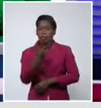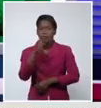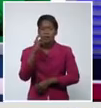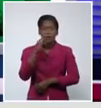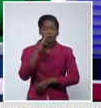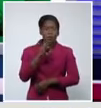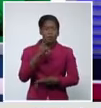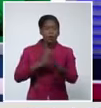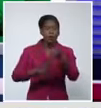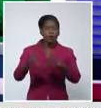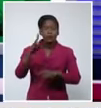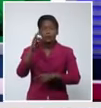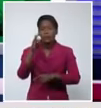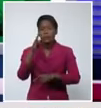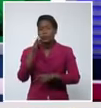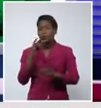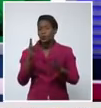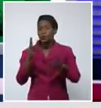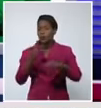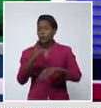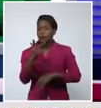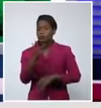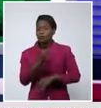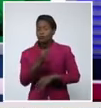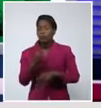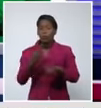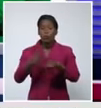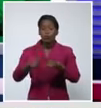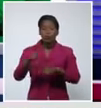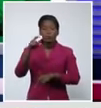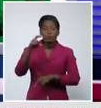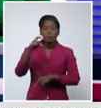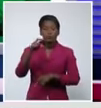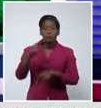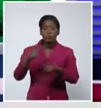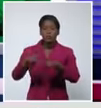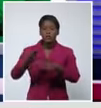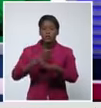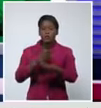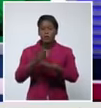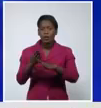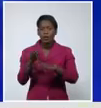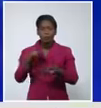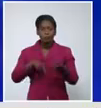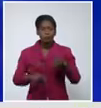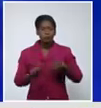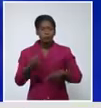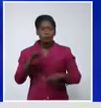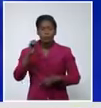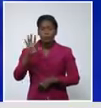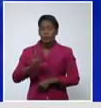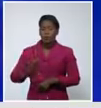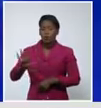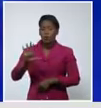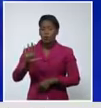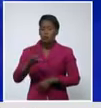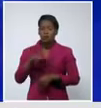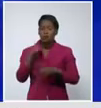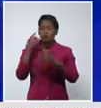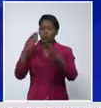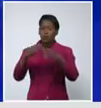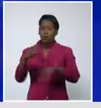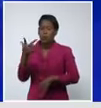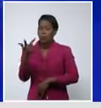utilizar AstraZeneca porque provoca coágulos, porque han presentado algunas. La Comunidad Europea ha suspendido la AstraZeneca.